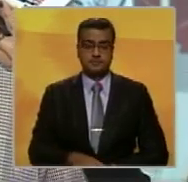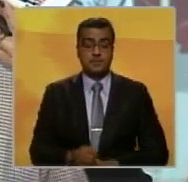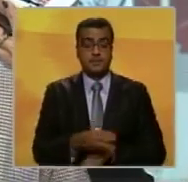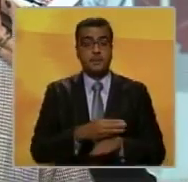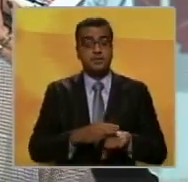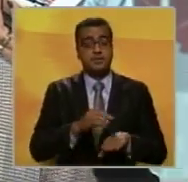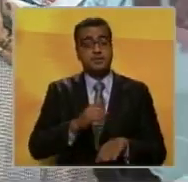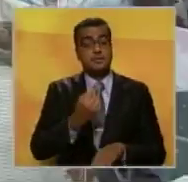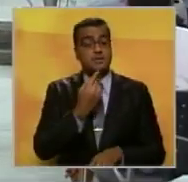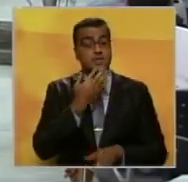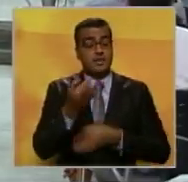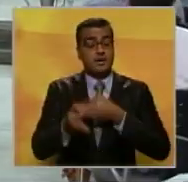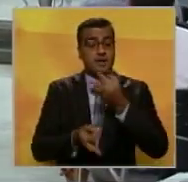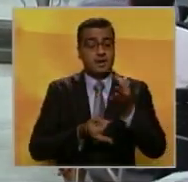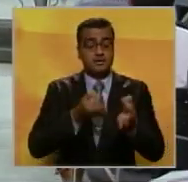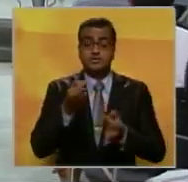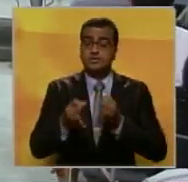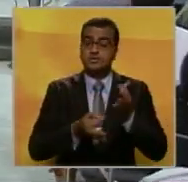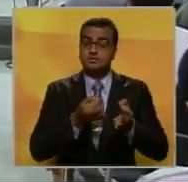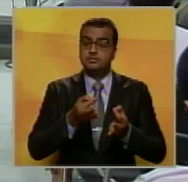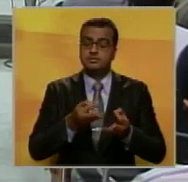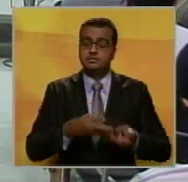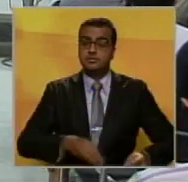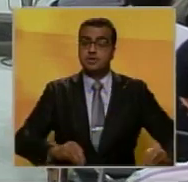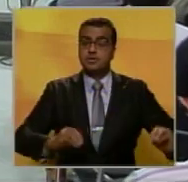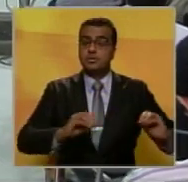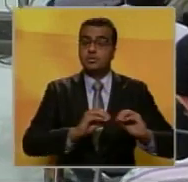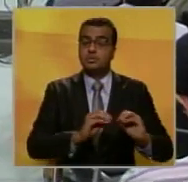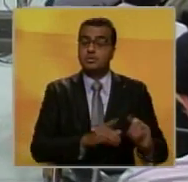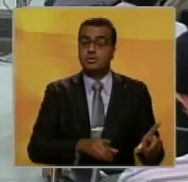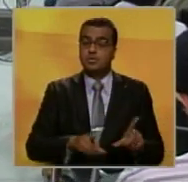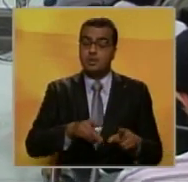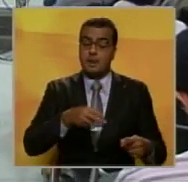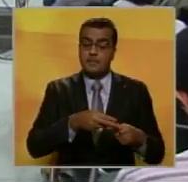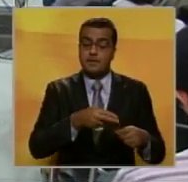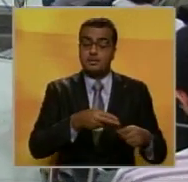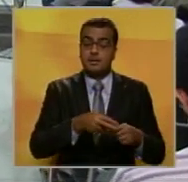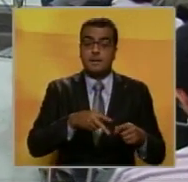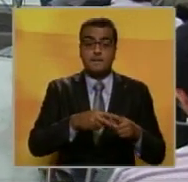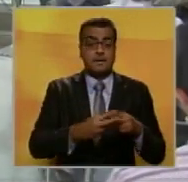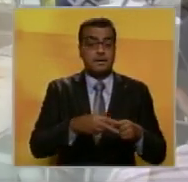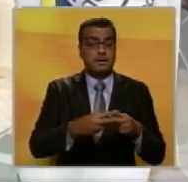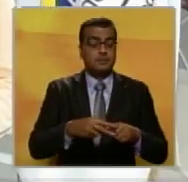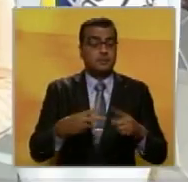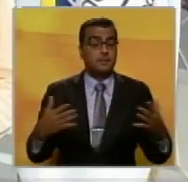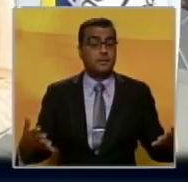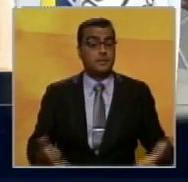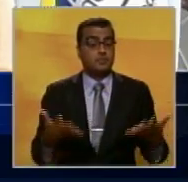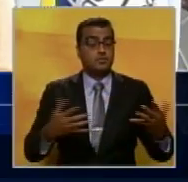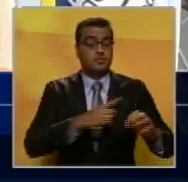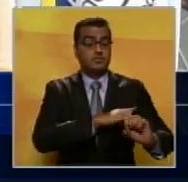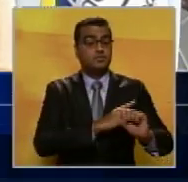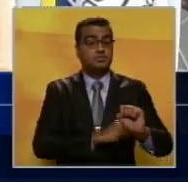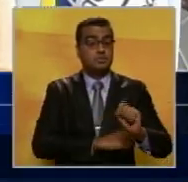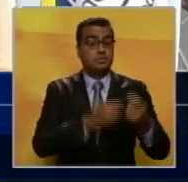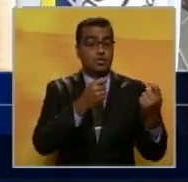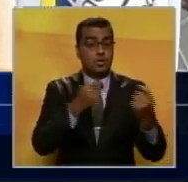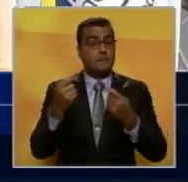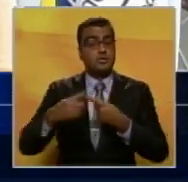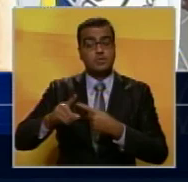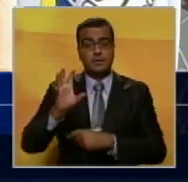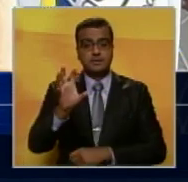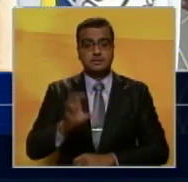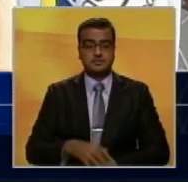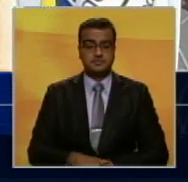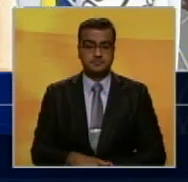Faría ofreció las declaraciones durante un encuentro con el sector metal mecánico para promover el motor exportador como